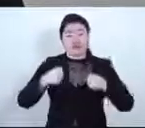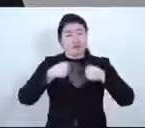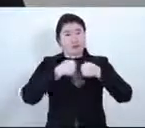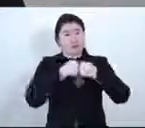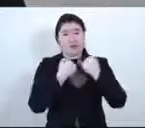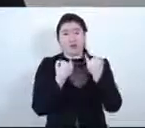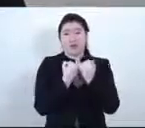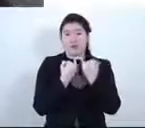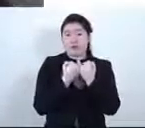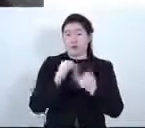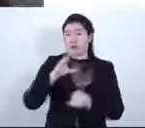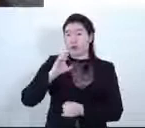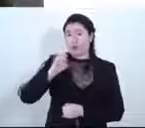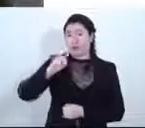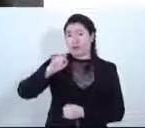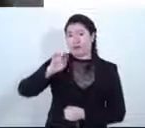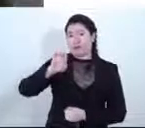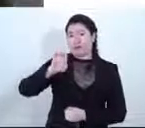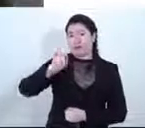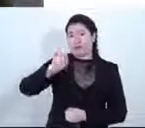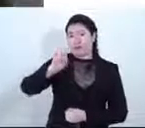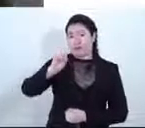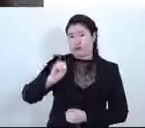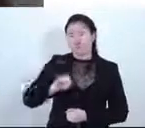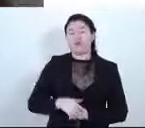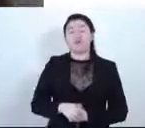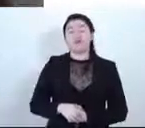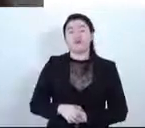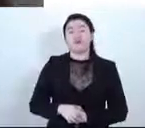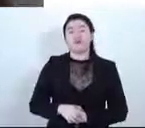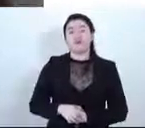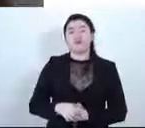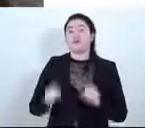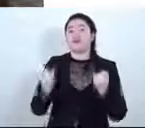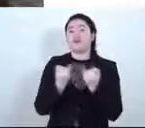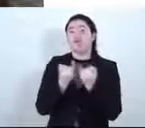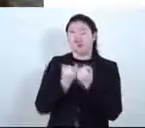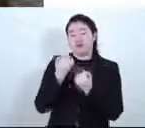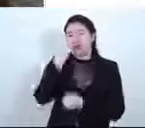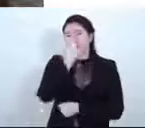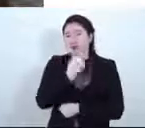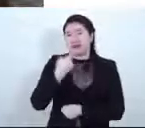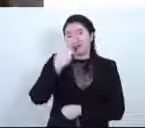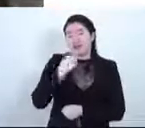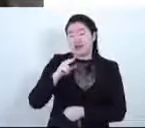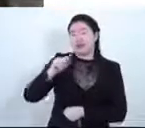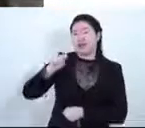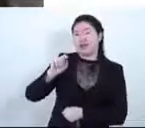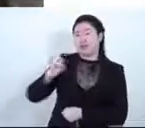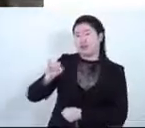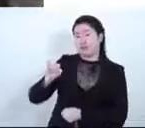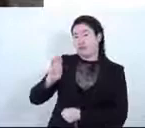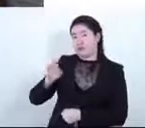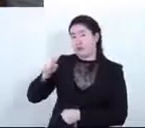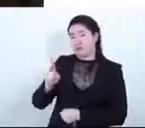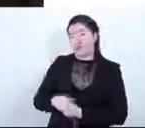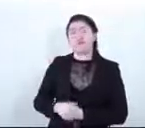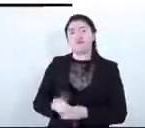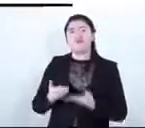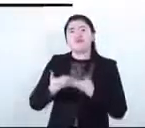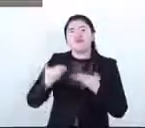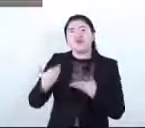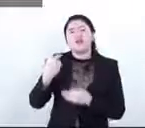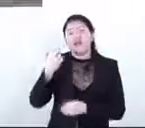contraventeo, y vista general de trave T1, contraventeo DB1. C, inciso C, se observa